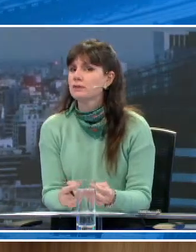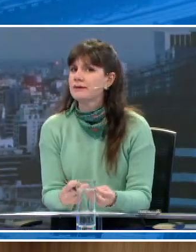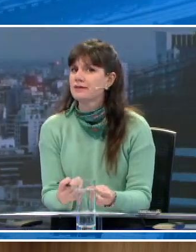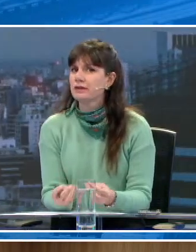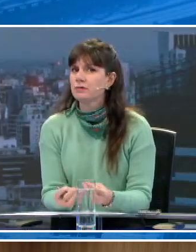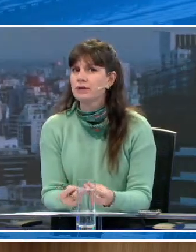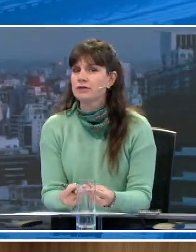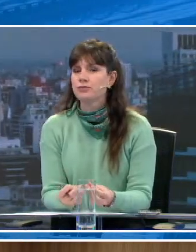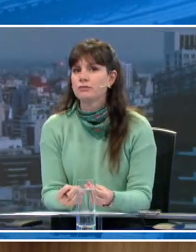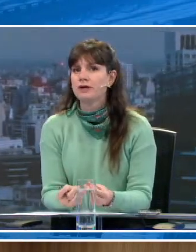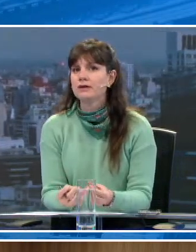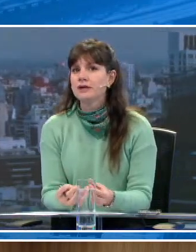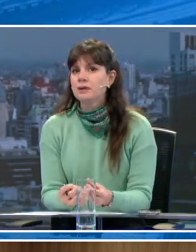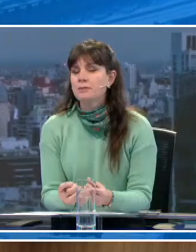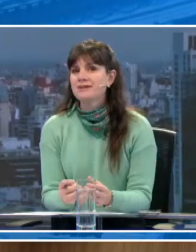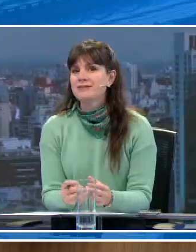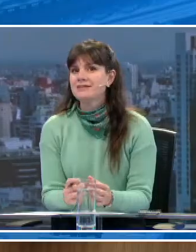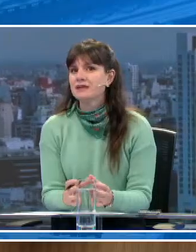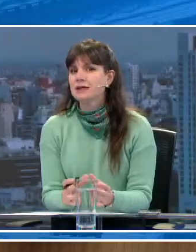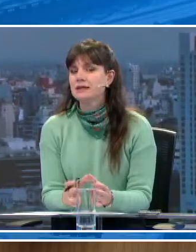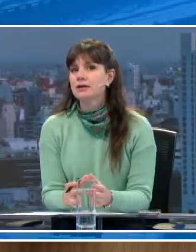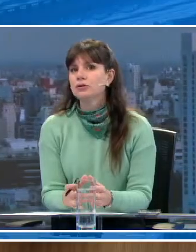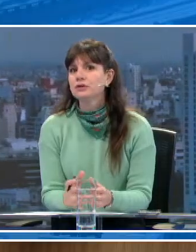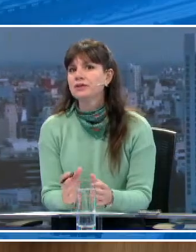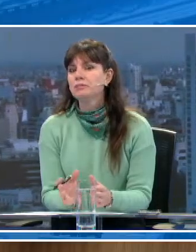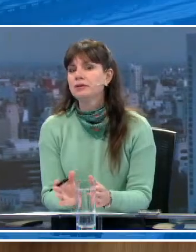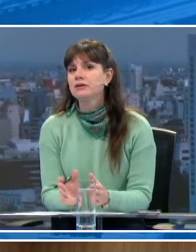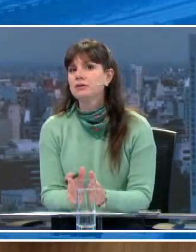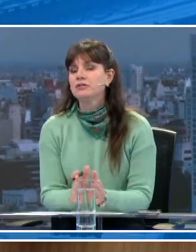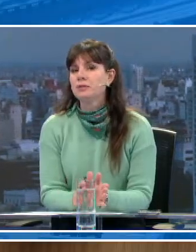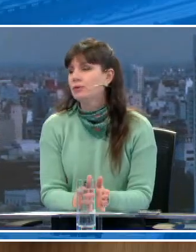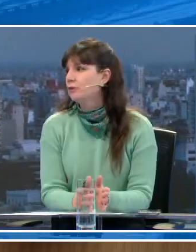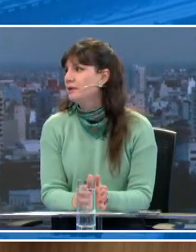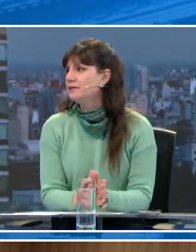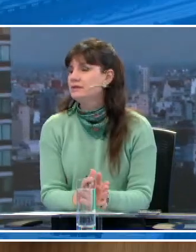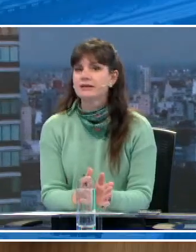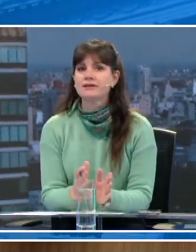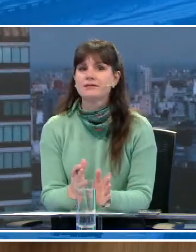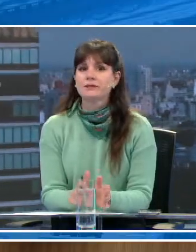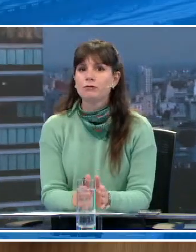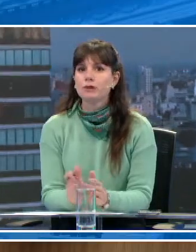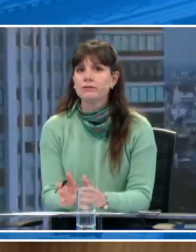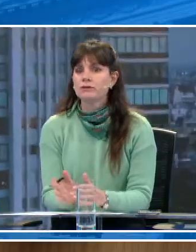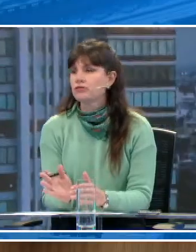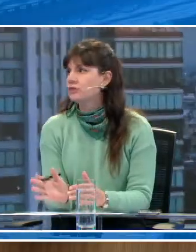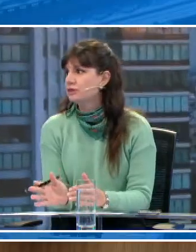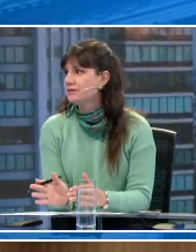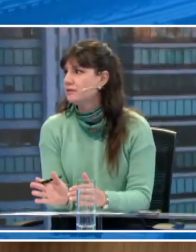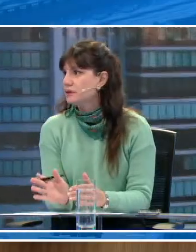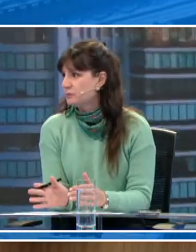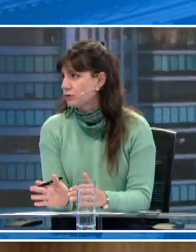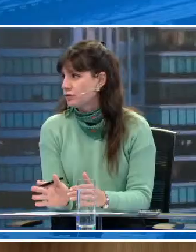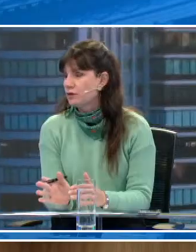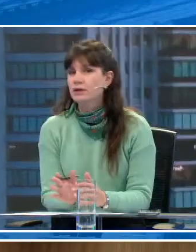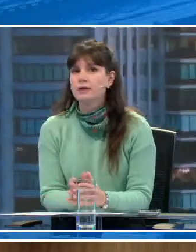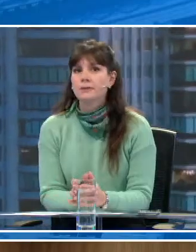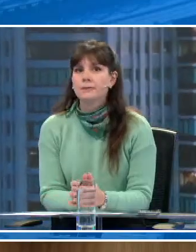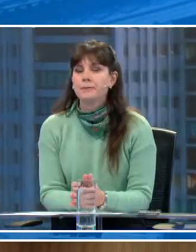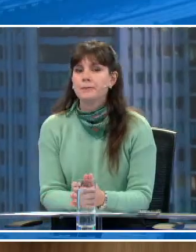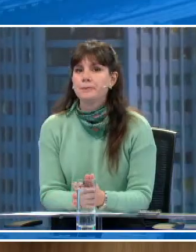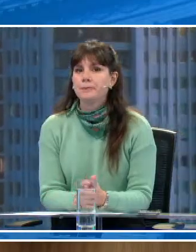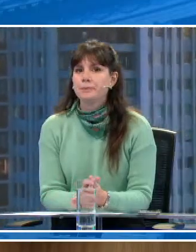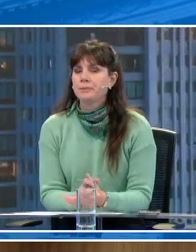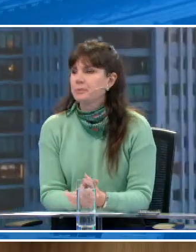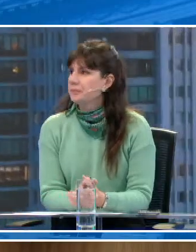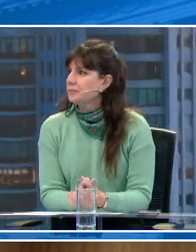deberíamos avanzar en una reforma más integral de la Corte, pero si es por mí tendría que ser de 9, 11 o 13 miembros. Gil Domínguez